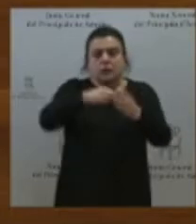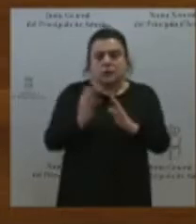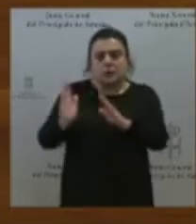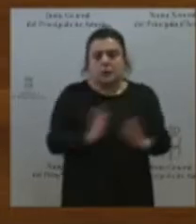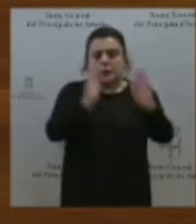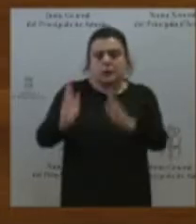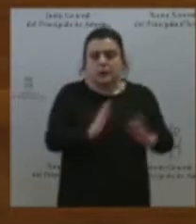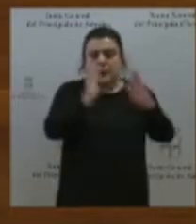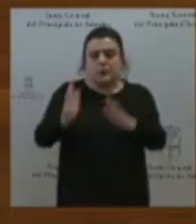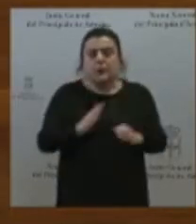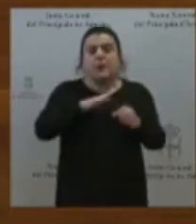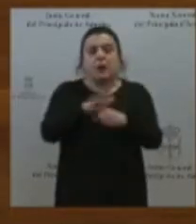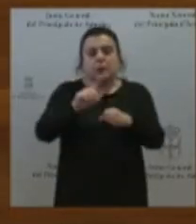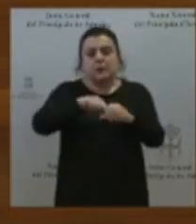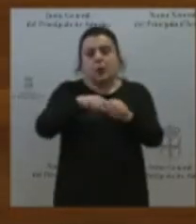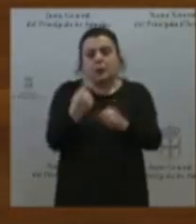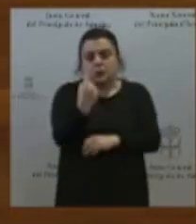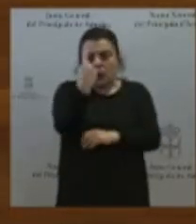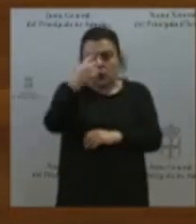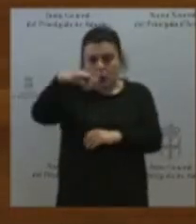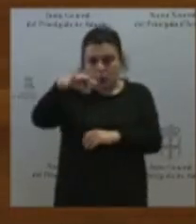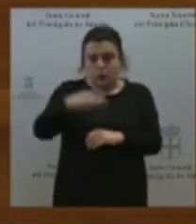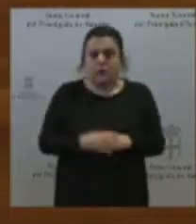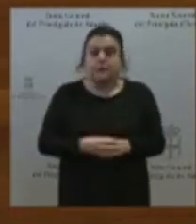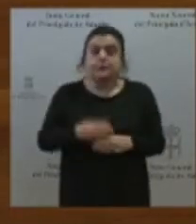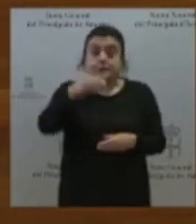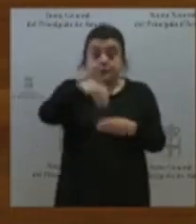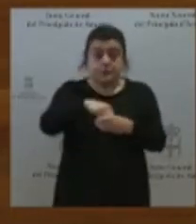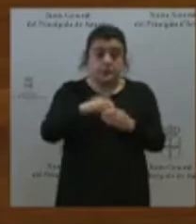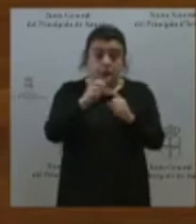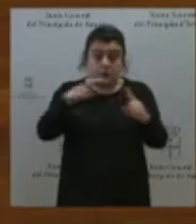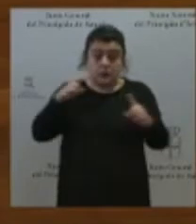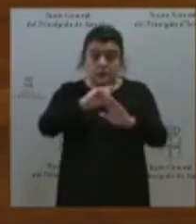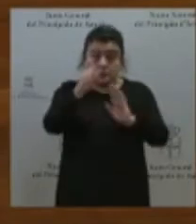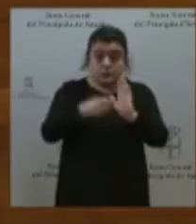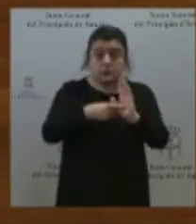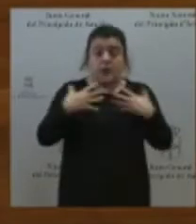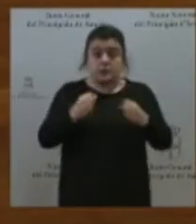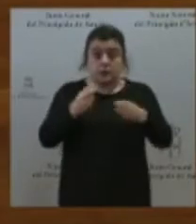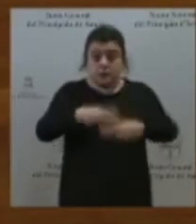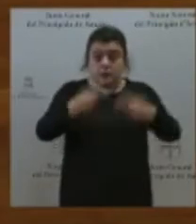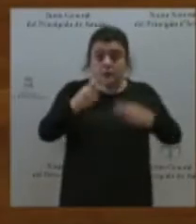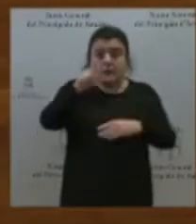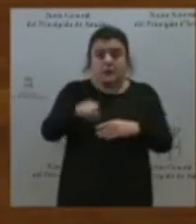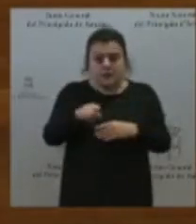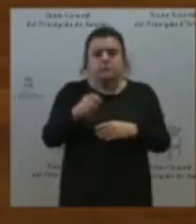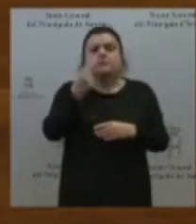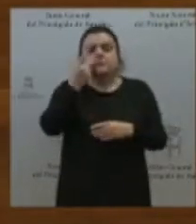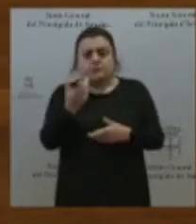Dentro de una perspectiva integral de la salud pública deben tomarse en consideración también las gravísimas dificultades que atraviesa nuestro sistema de